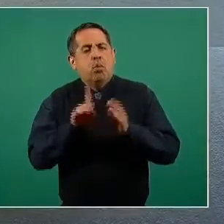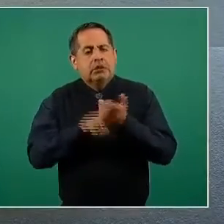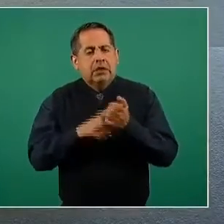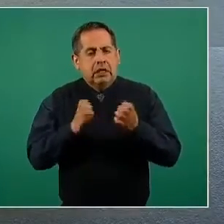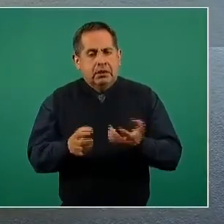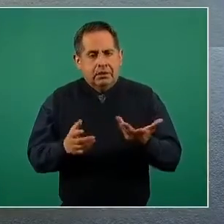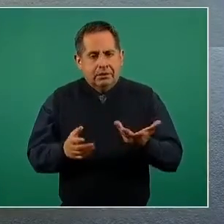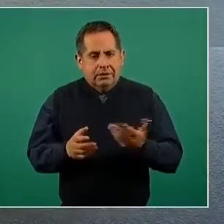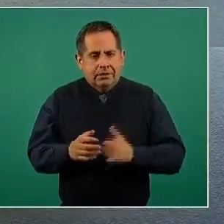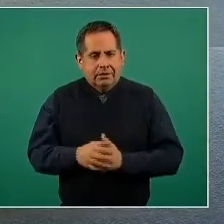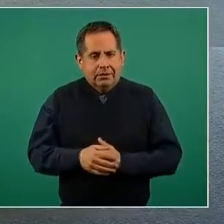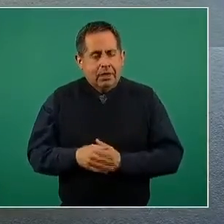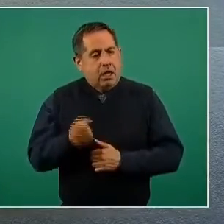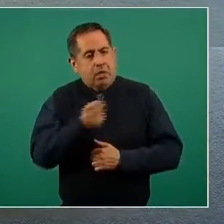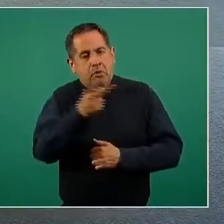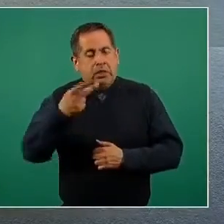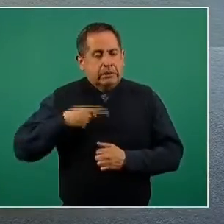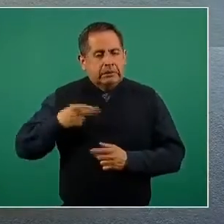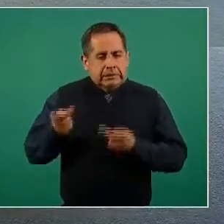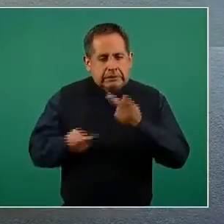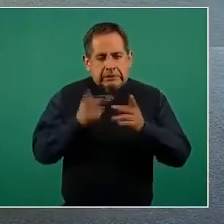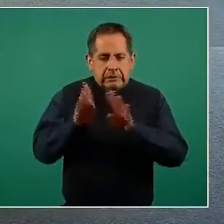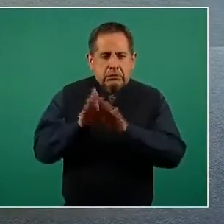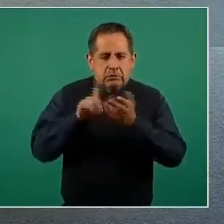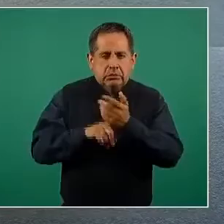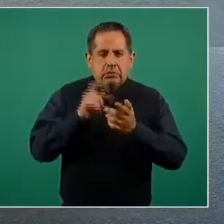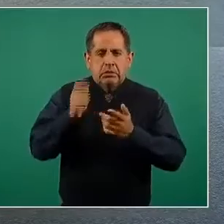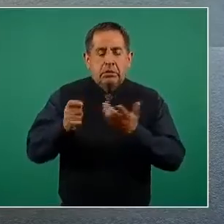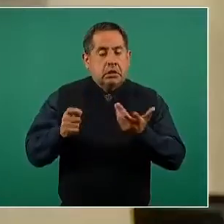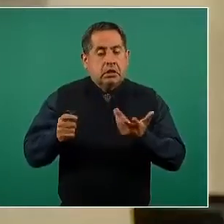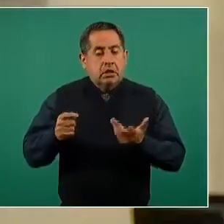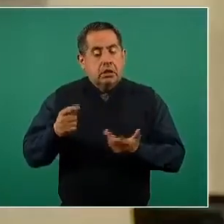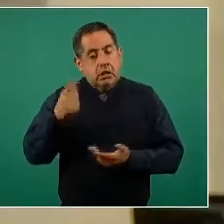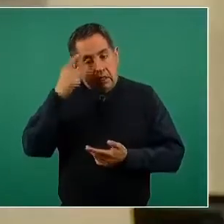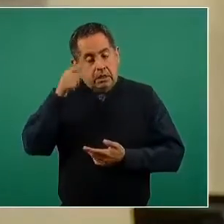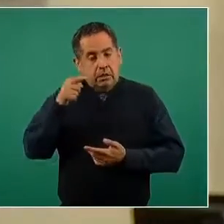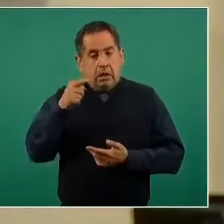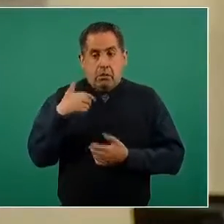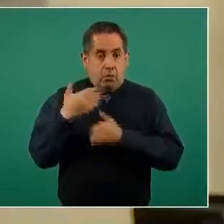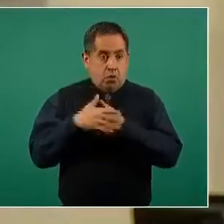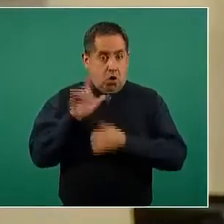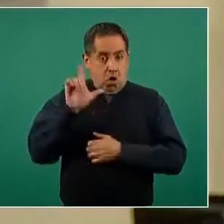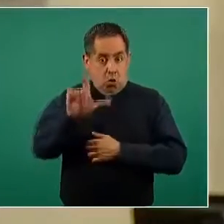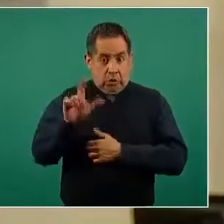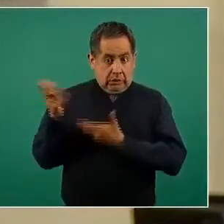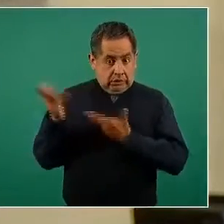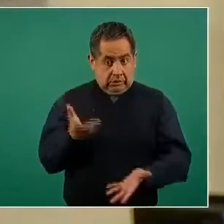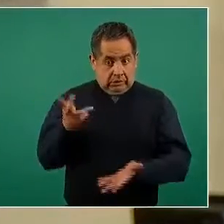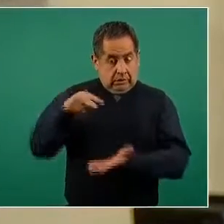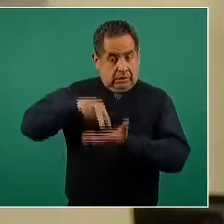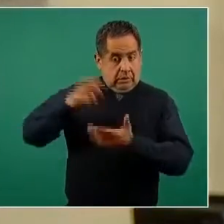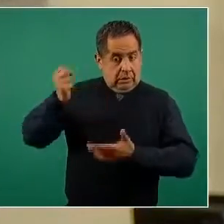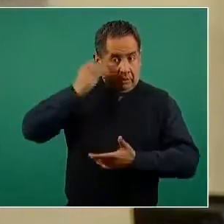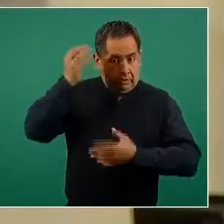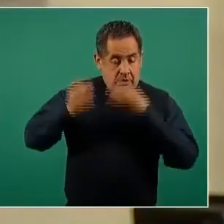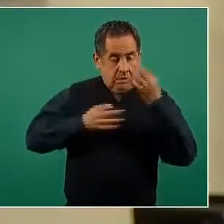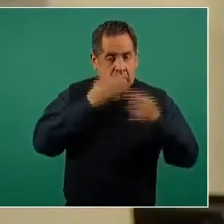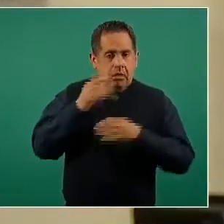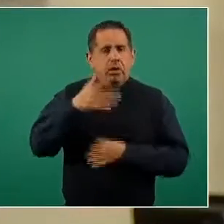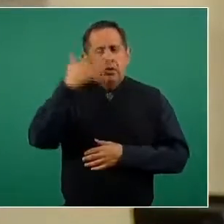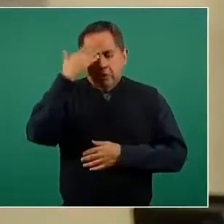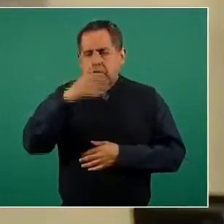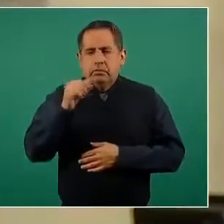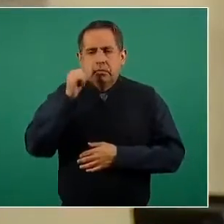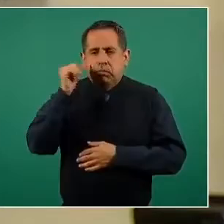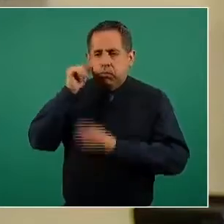hay muchas también preguntas en el sentido de si se va a presentar el lunes, porque bueno, ya como bien sabido, el video de